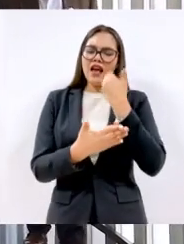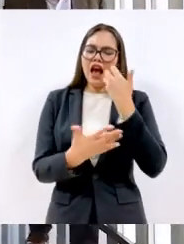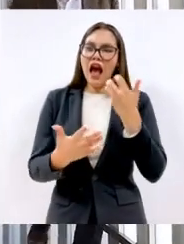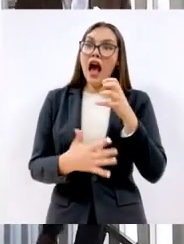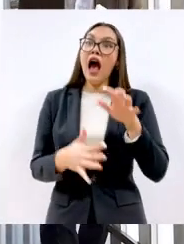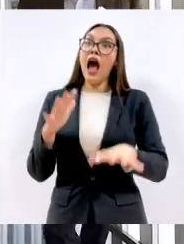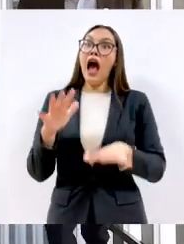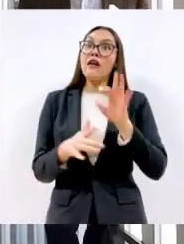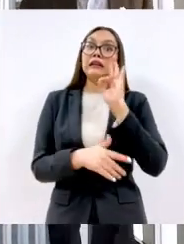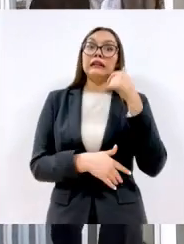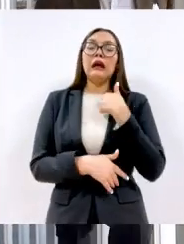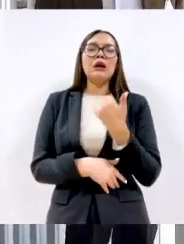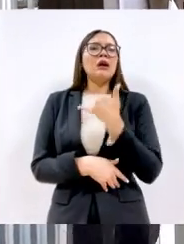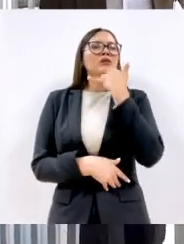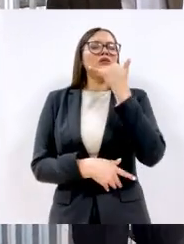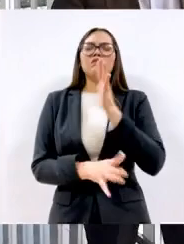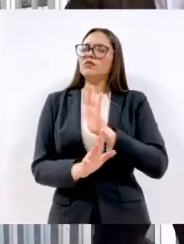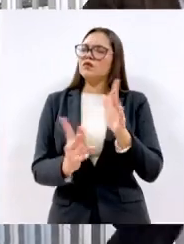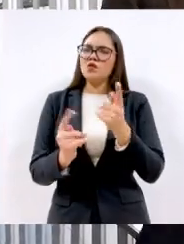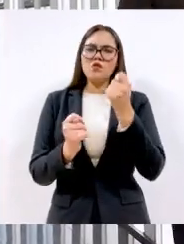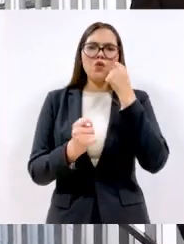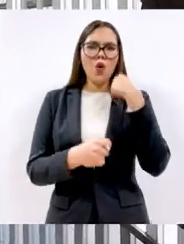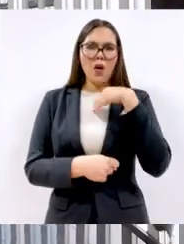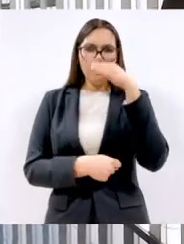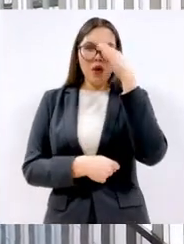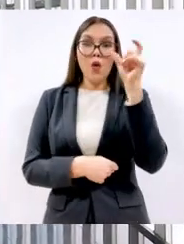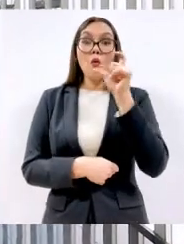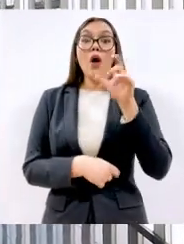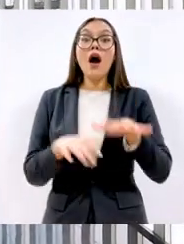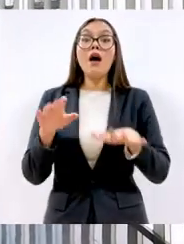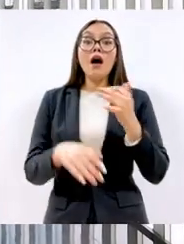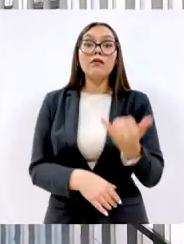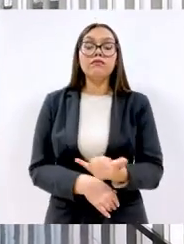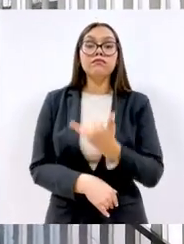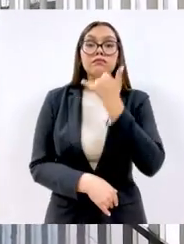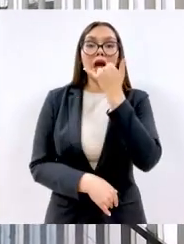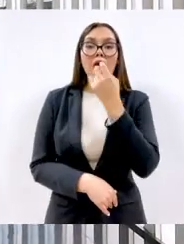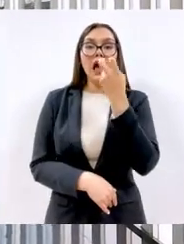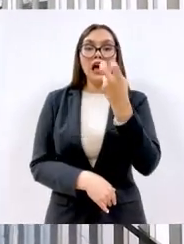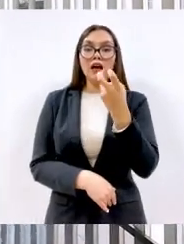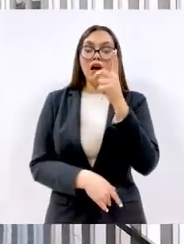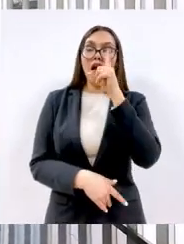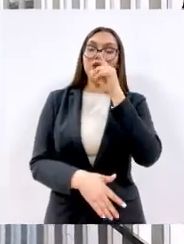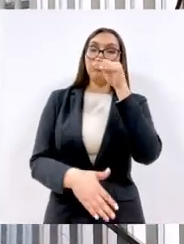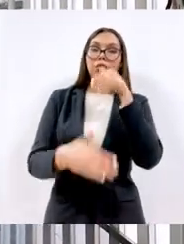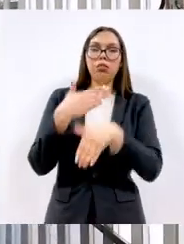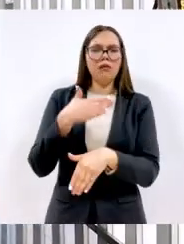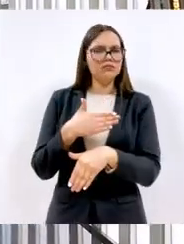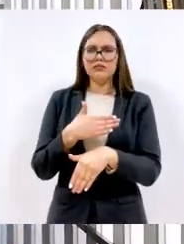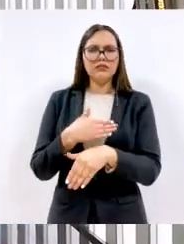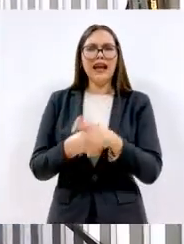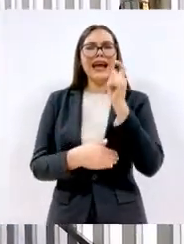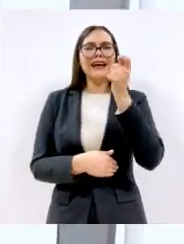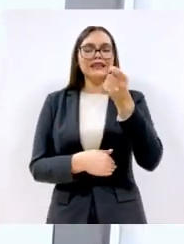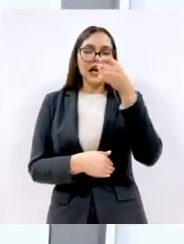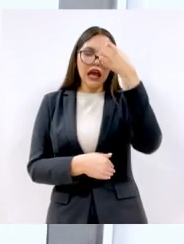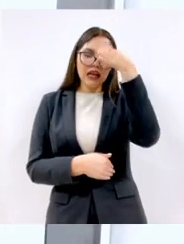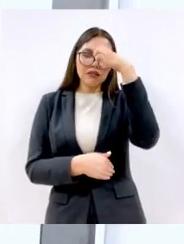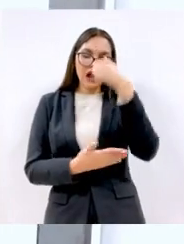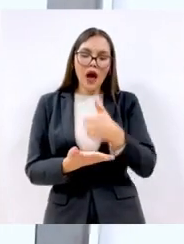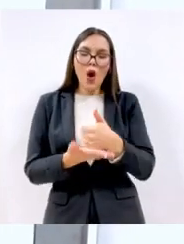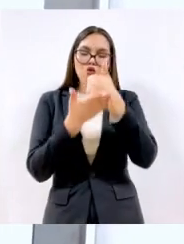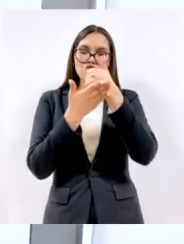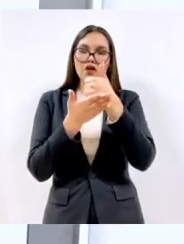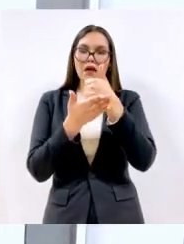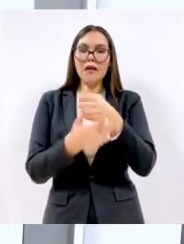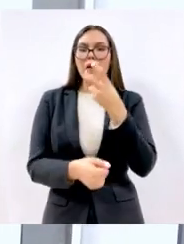hacer, aún sabiendo que me pudiera equivocar. Siempre he pensado que las equivocaciones, pues no son fracasos, son